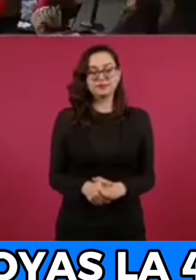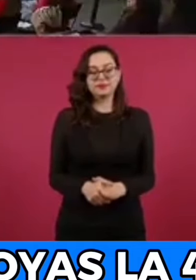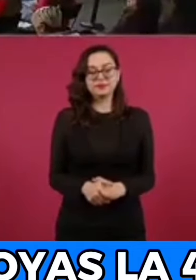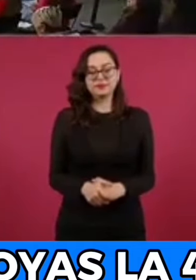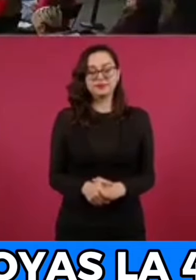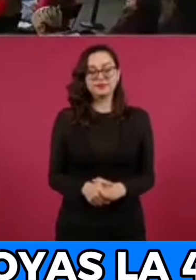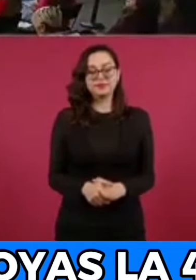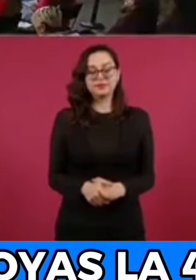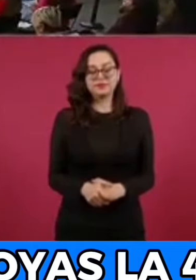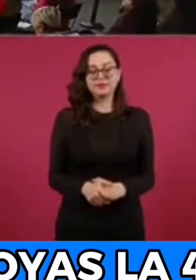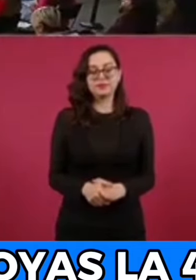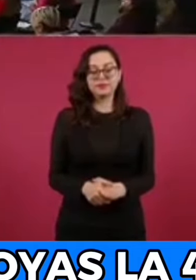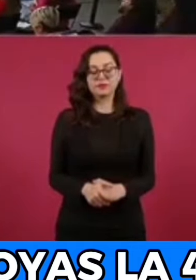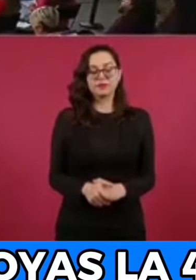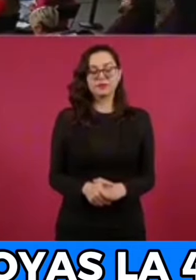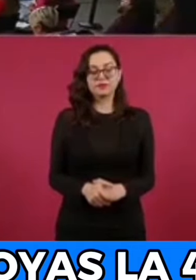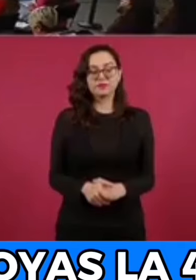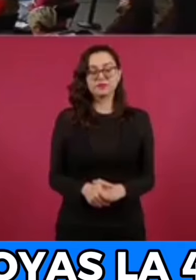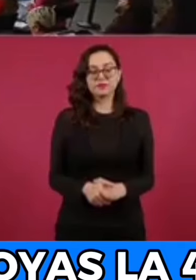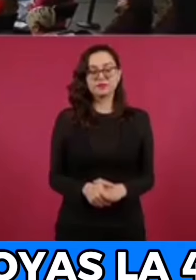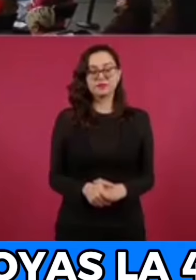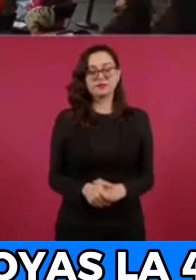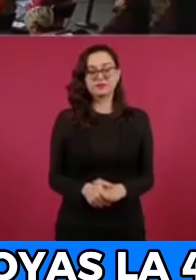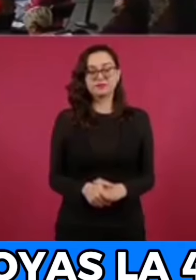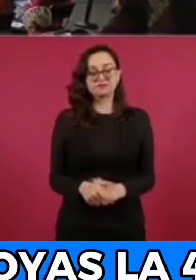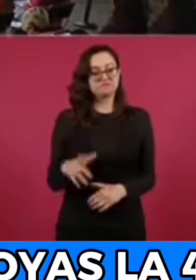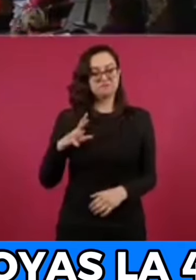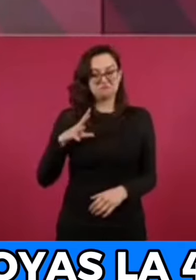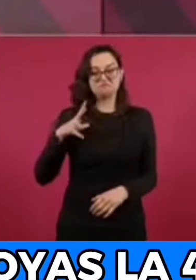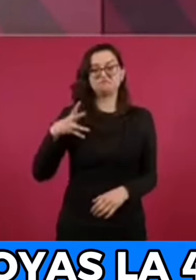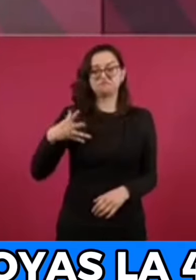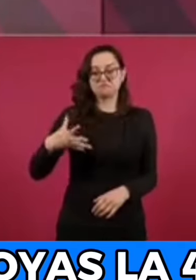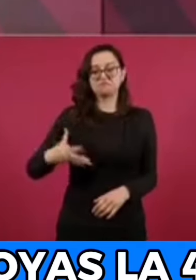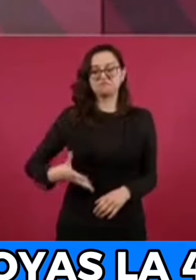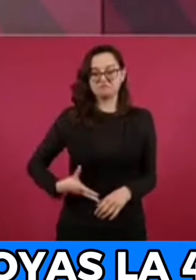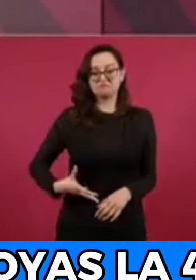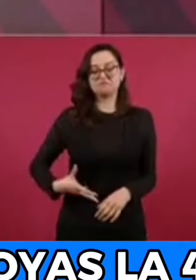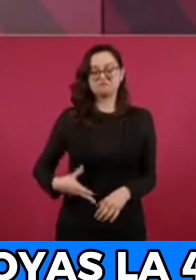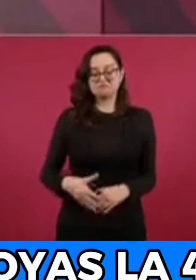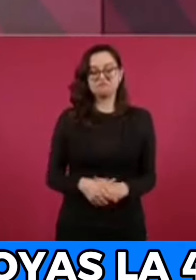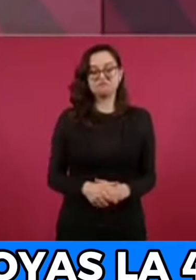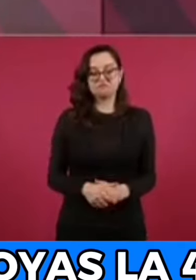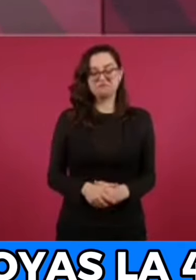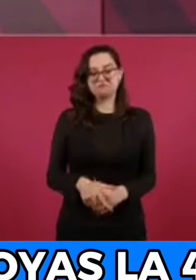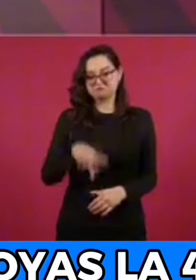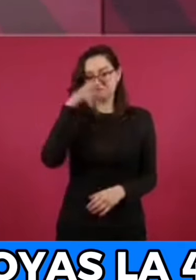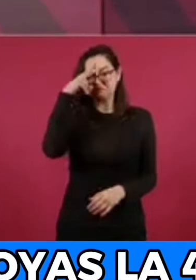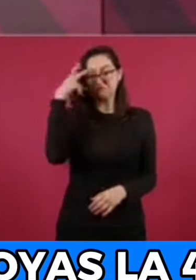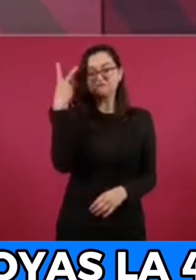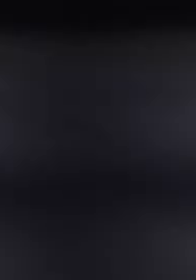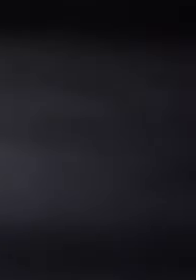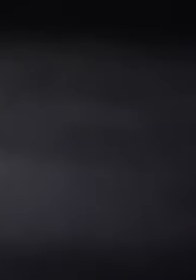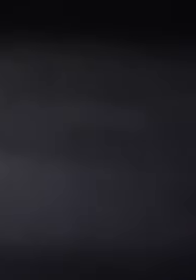es eh un orgullo ser